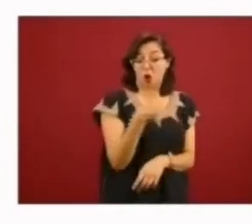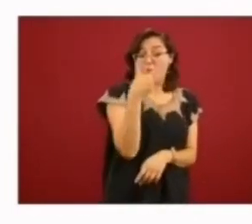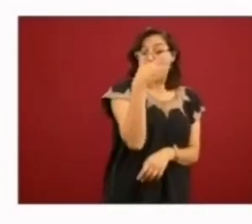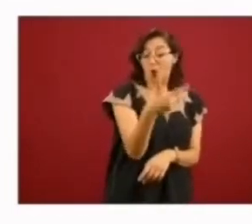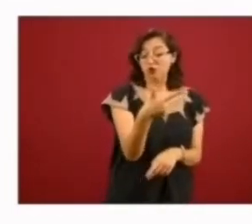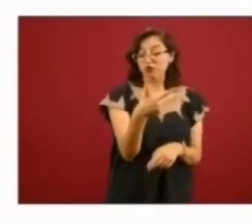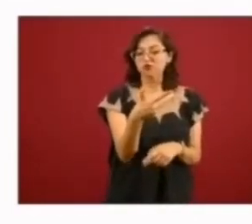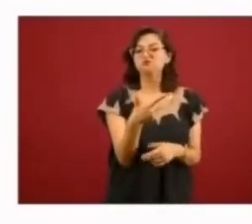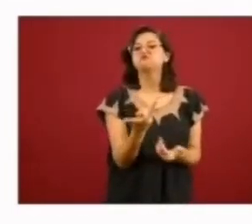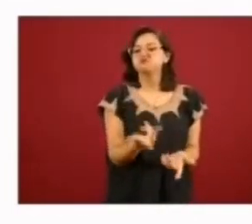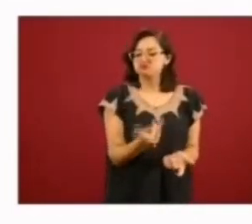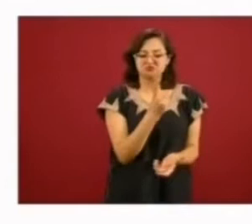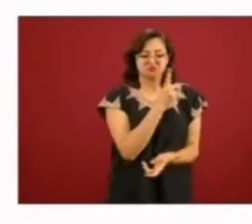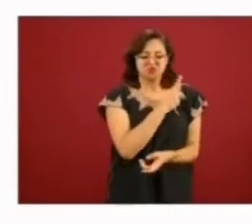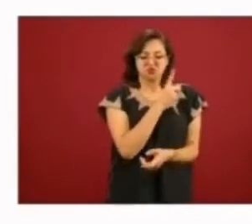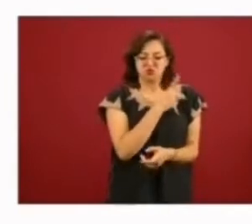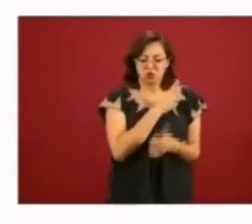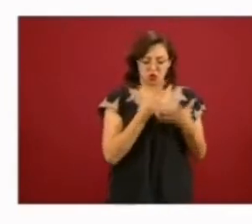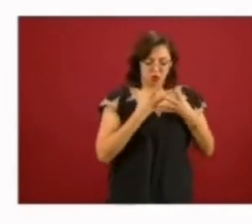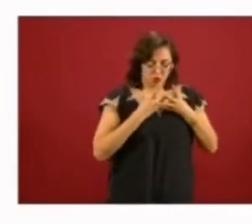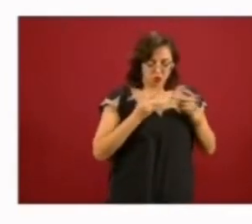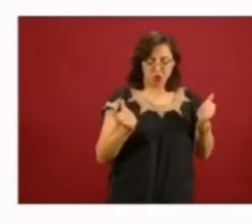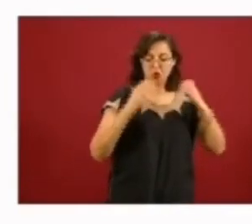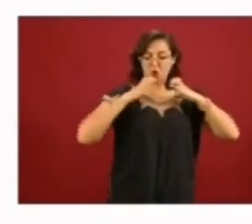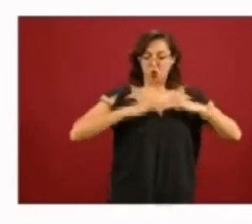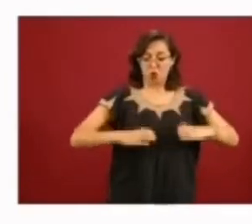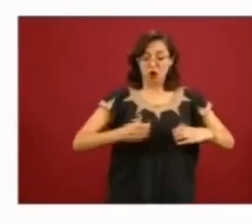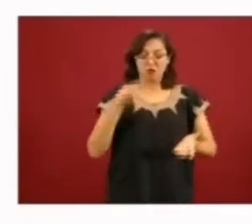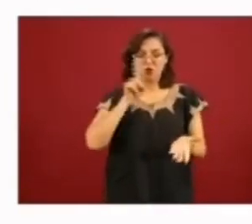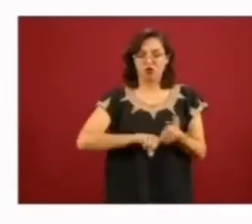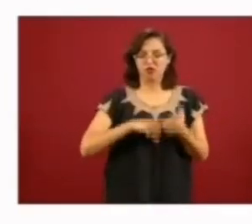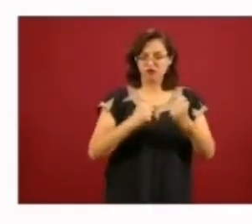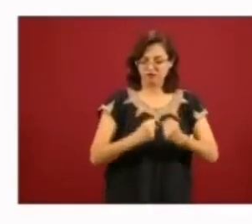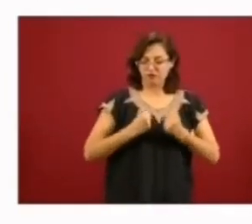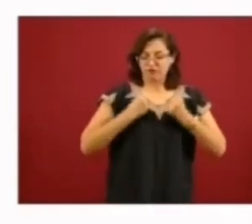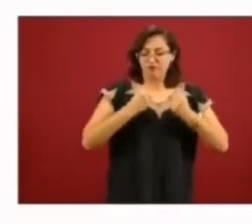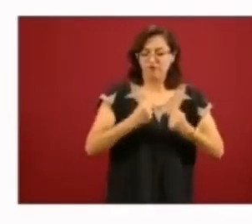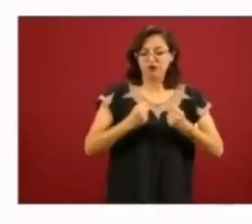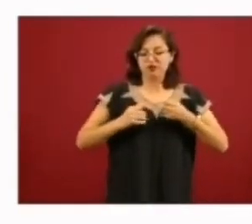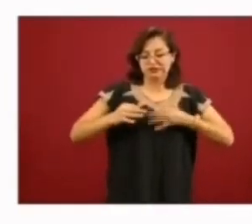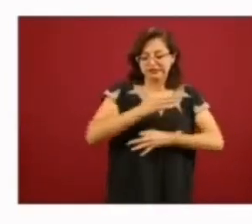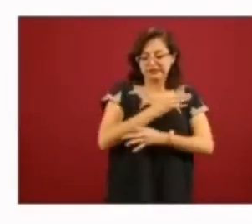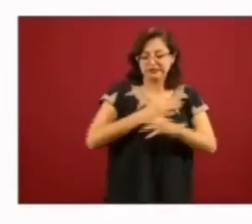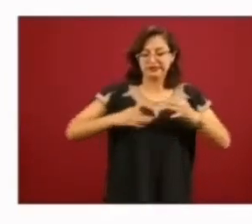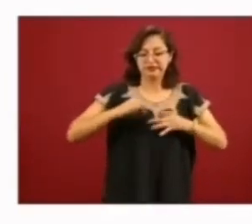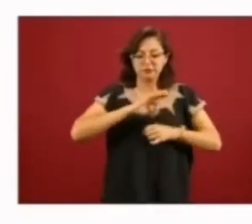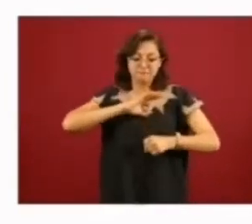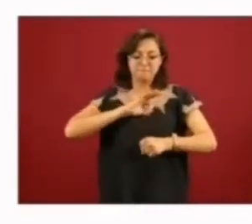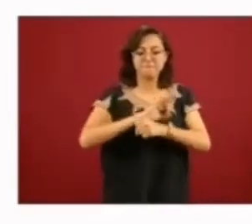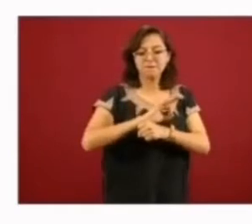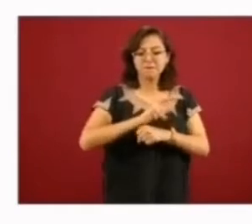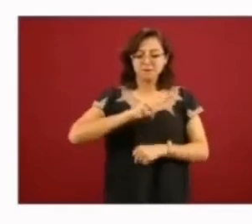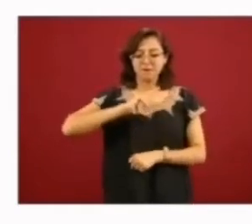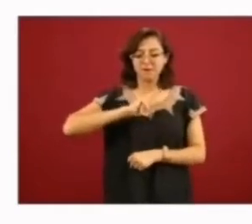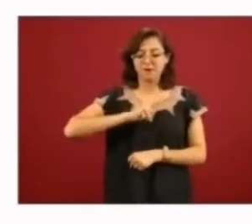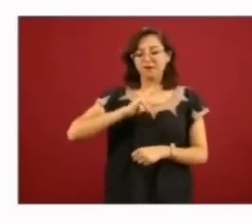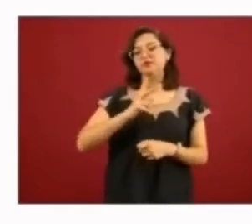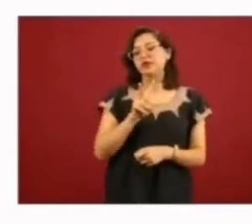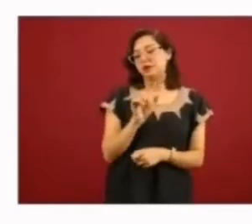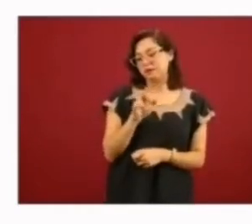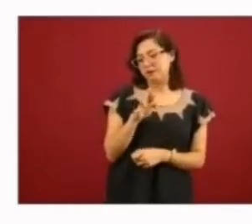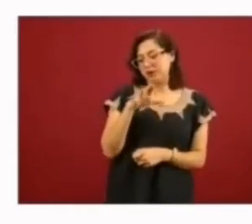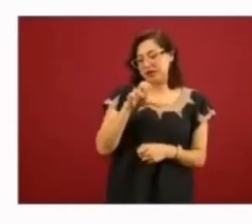espontáneamente, se cura, porque el sistema inmune, el sistema de defensas del organismo, elimina al virus del cuerpo en un